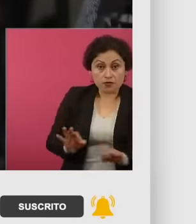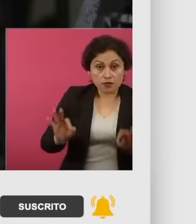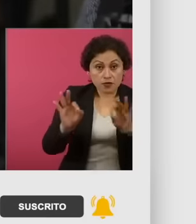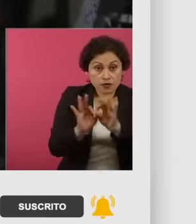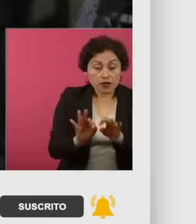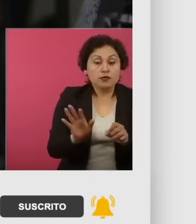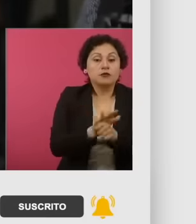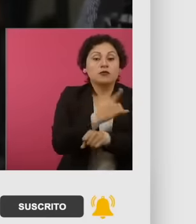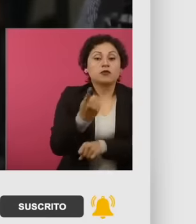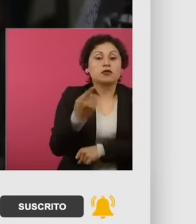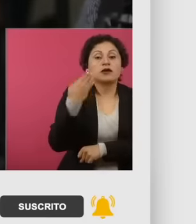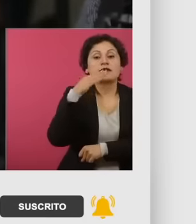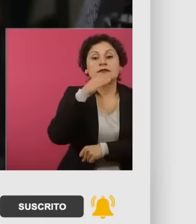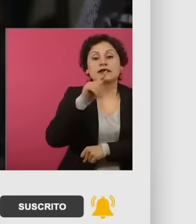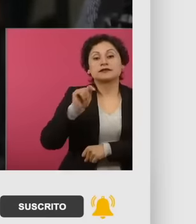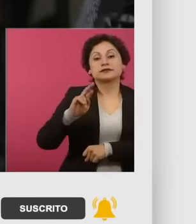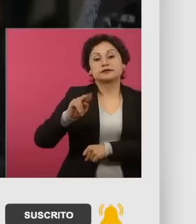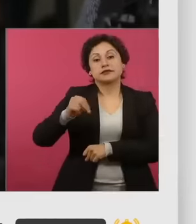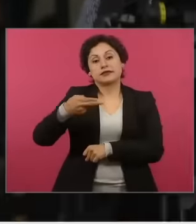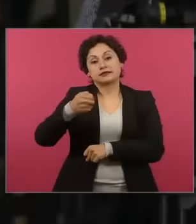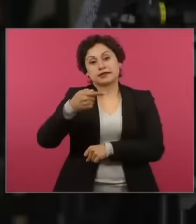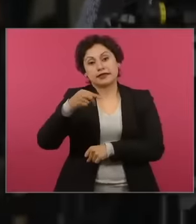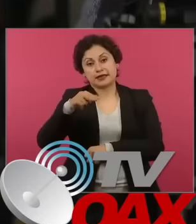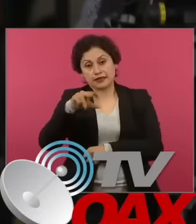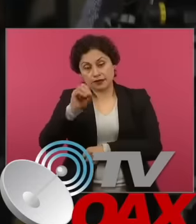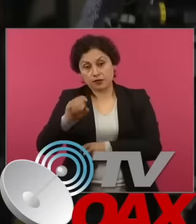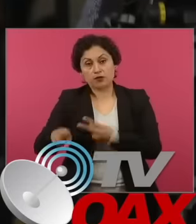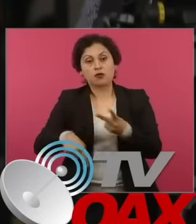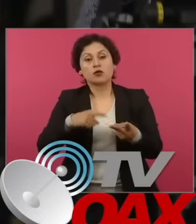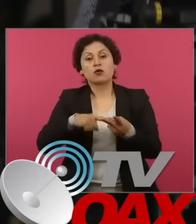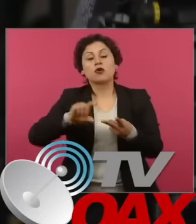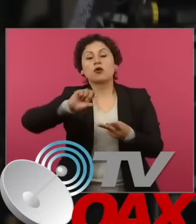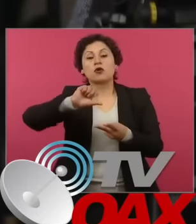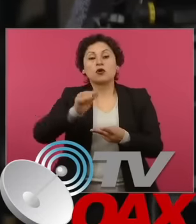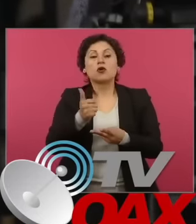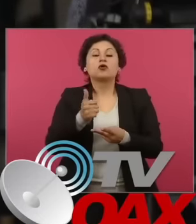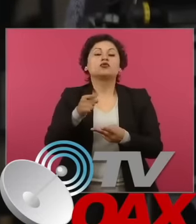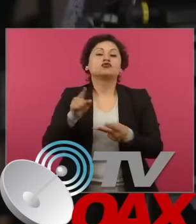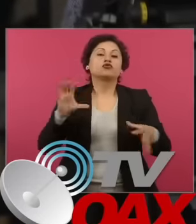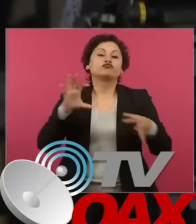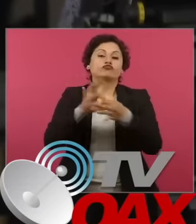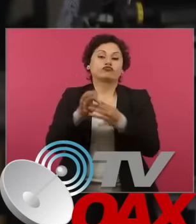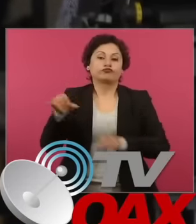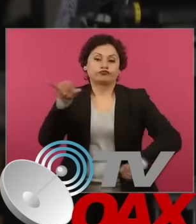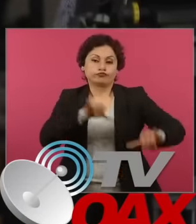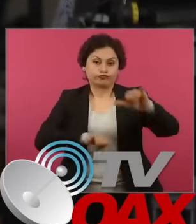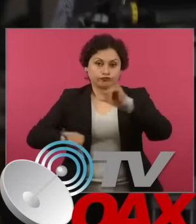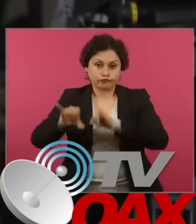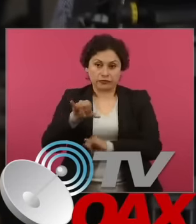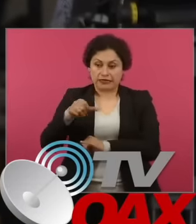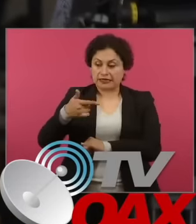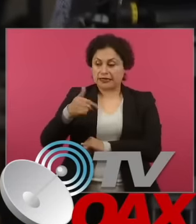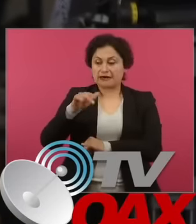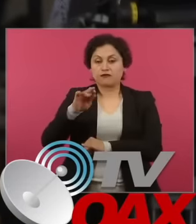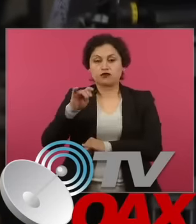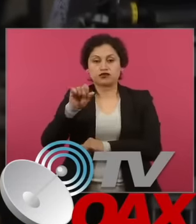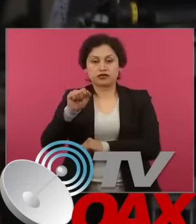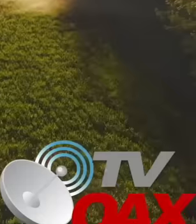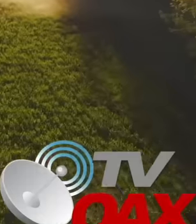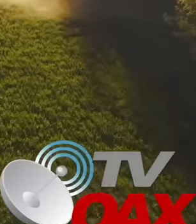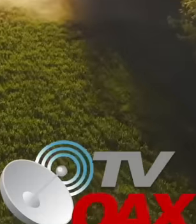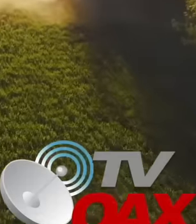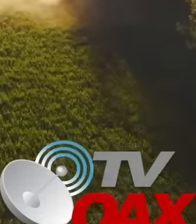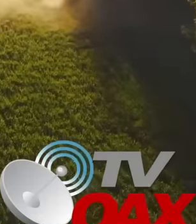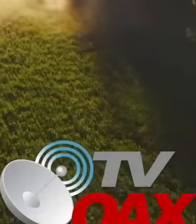estos maíces transgénicos y los pesticidas que los acompañan, como el glifosato, pues causan cáncer